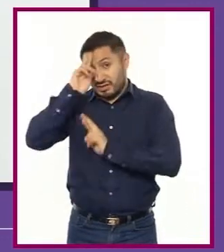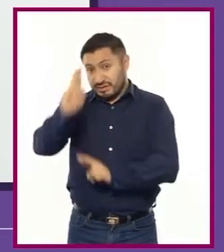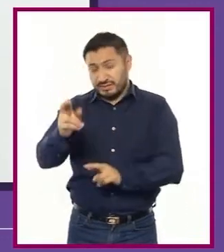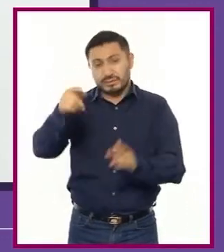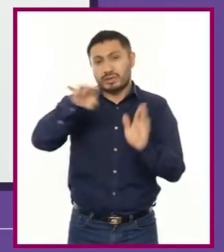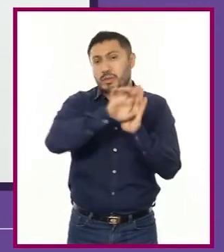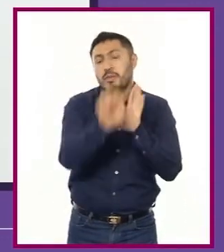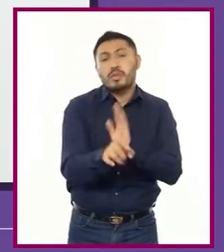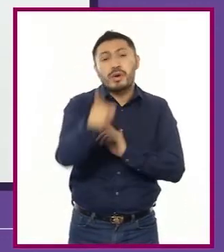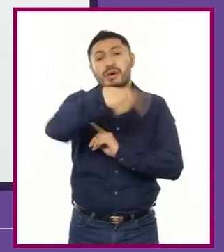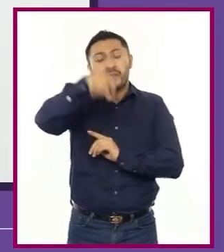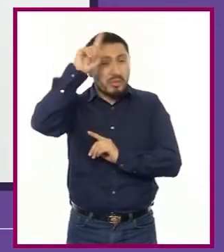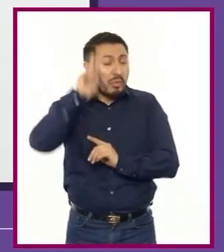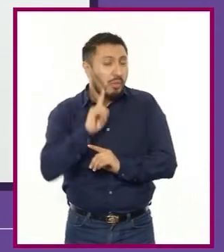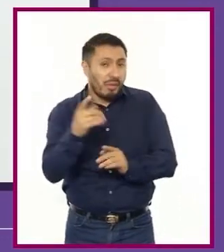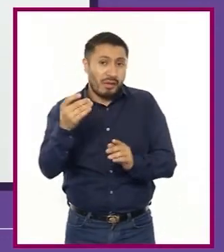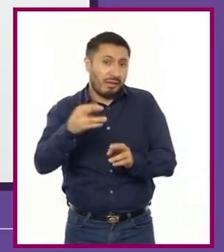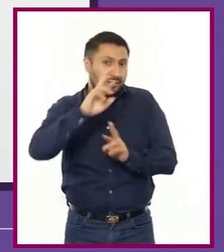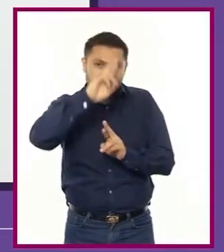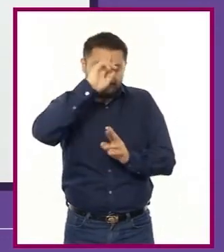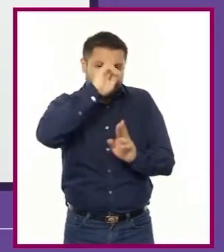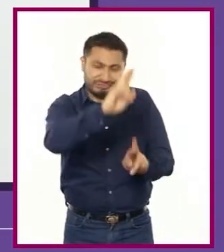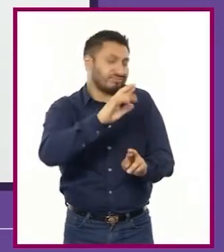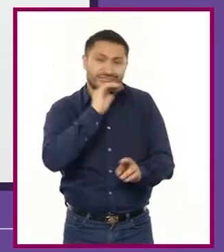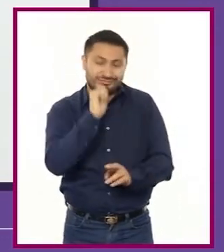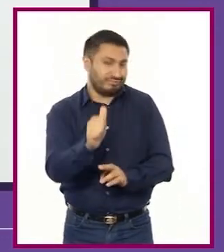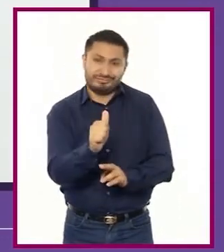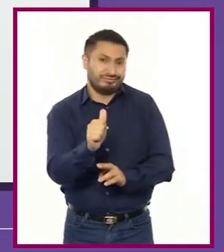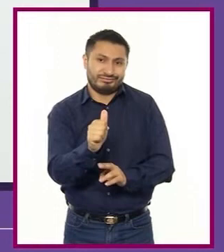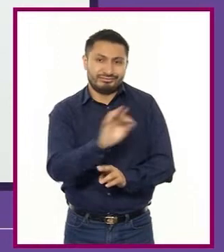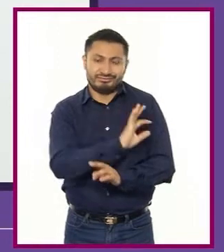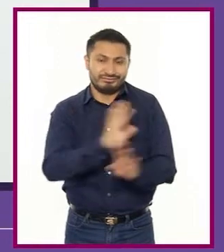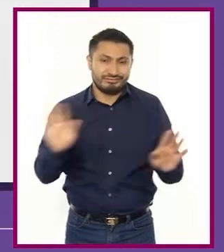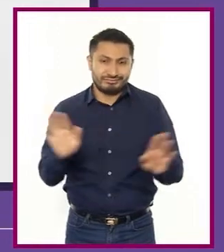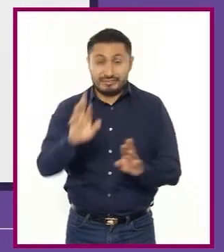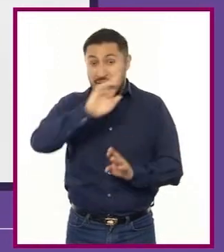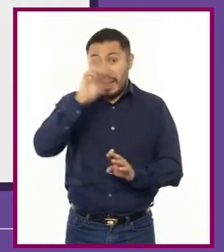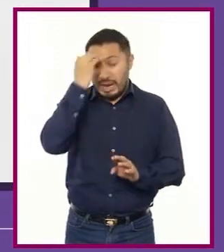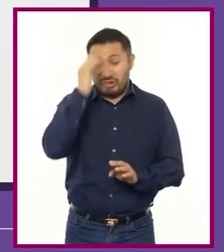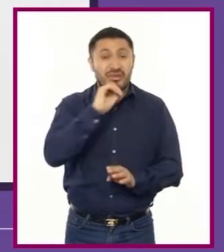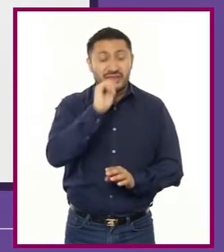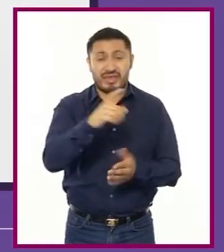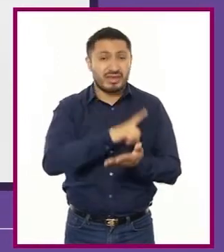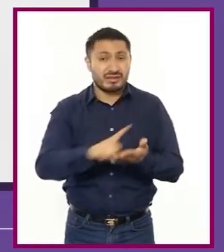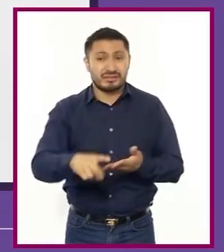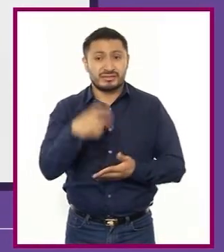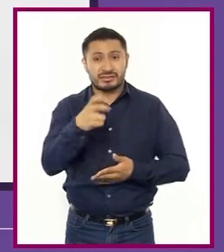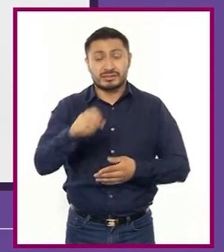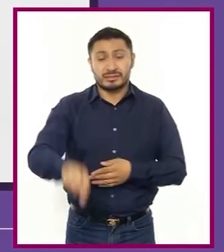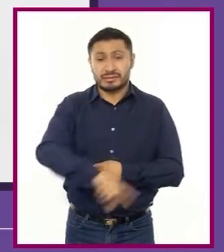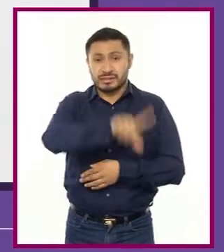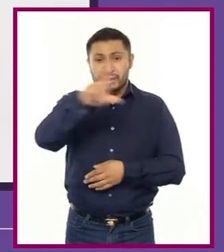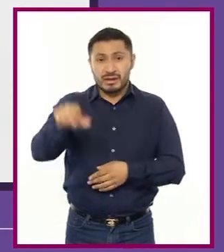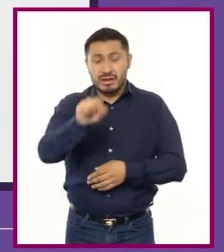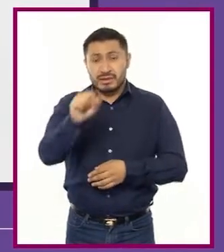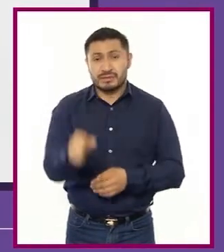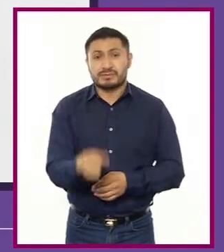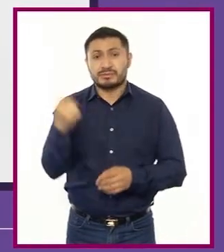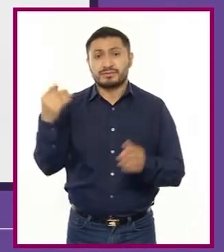mujeres en su calidad de ciudadanas, no se les reconoce este derecho. Posteriormente,